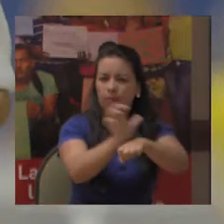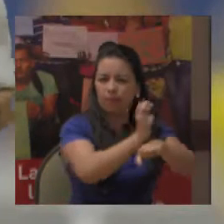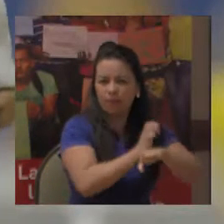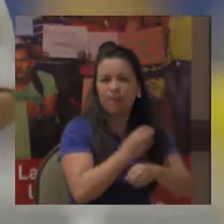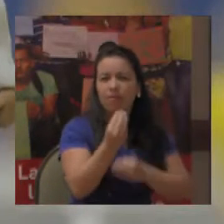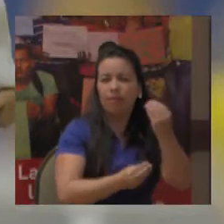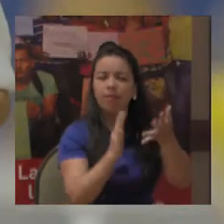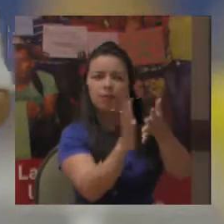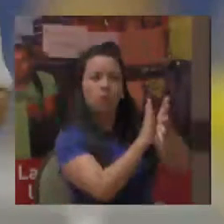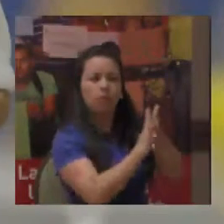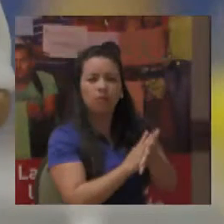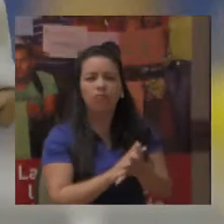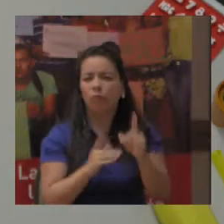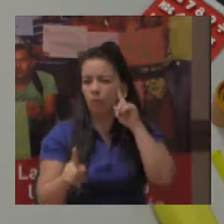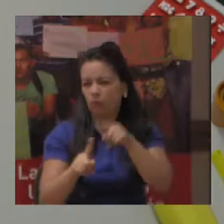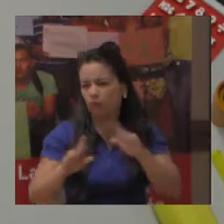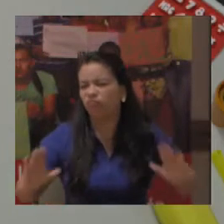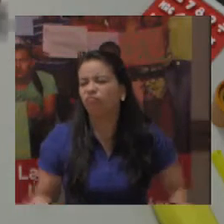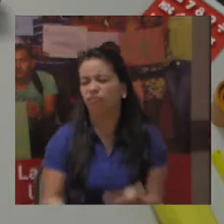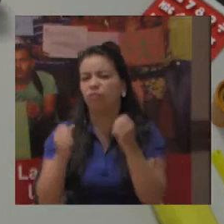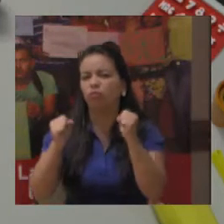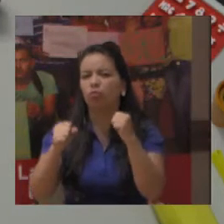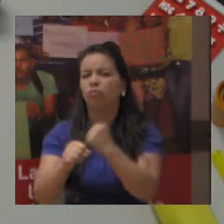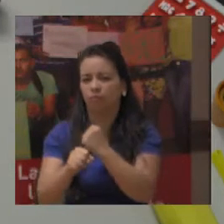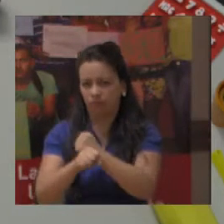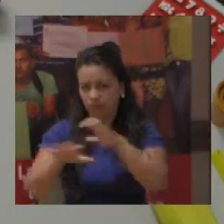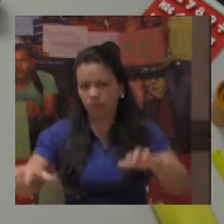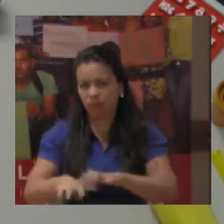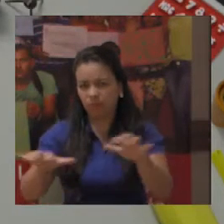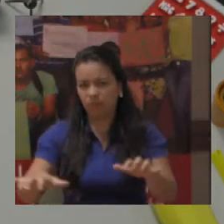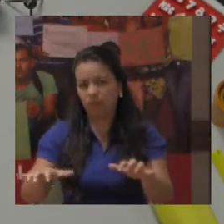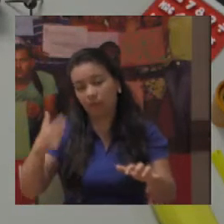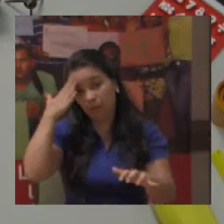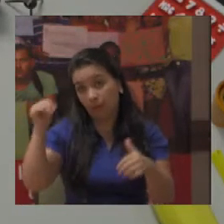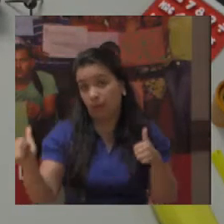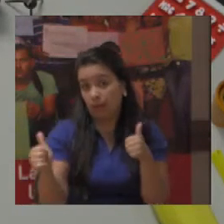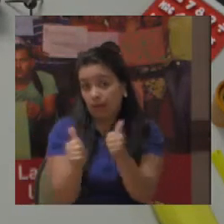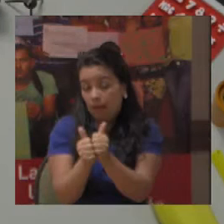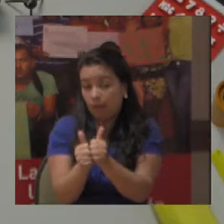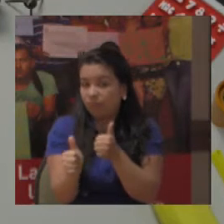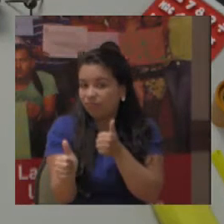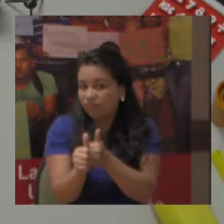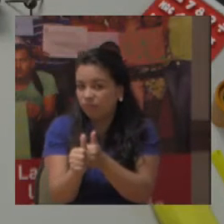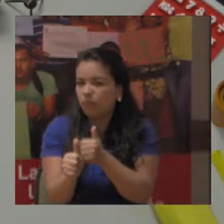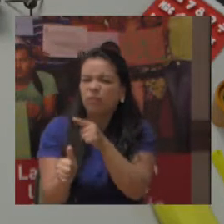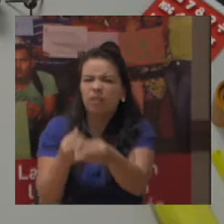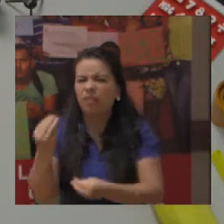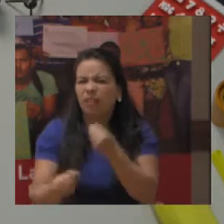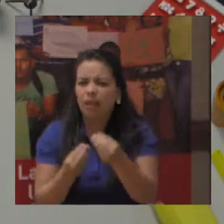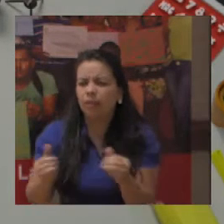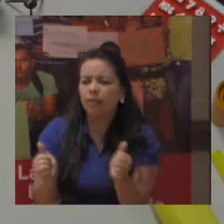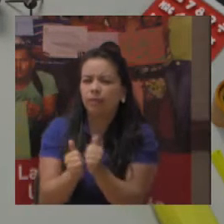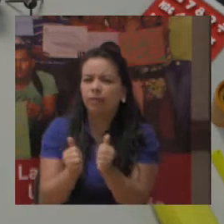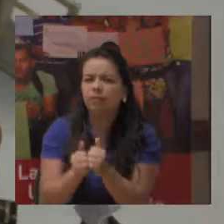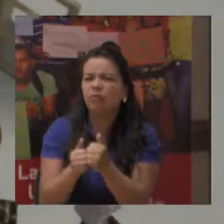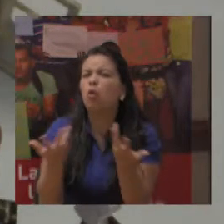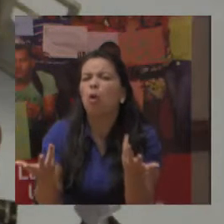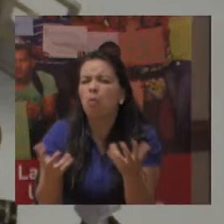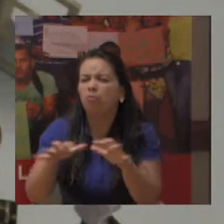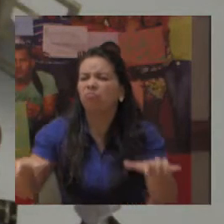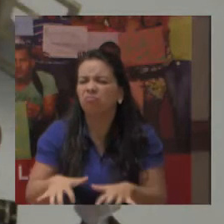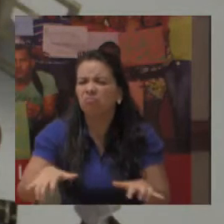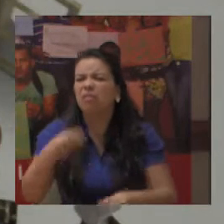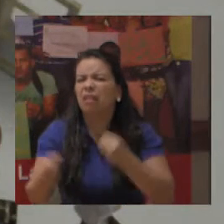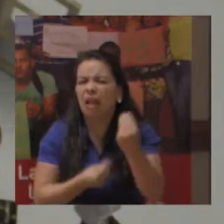para mejorar y fortalecer su labor. El acompañamiento post que adelanta la ACR se realiza de diversas maneras.